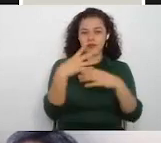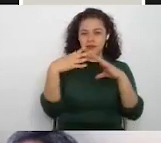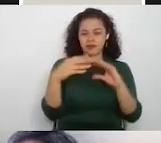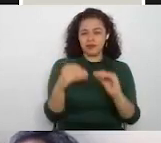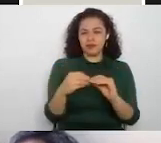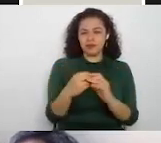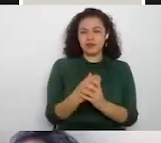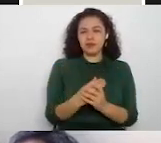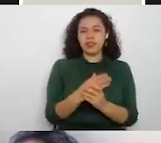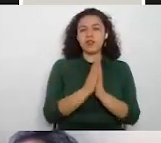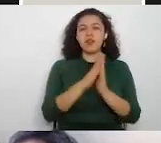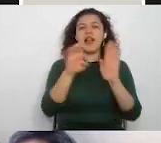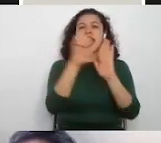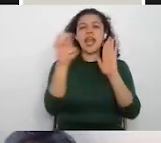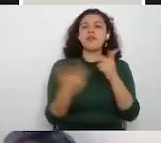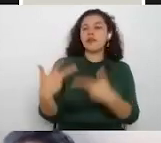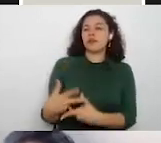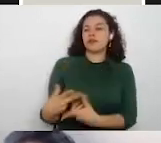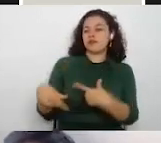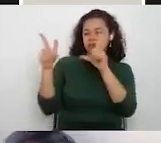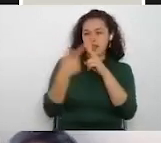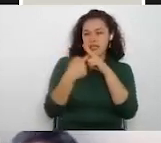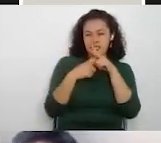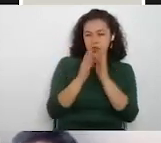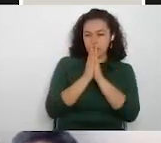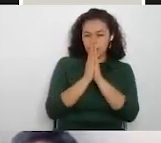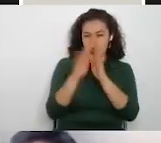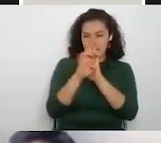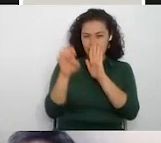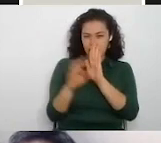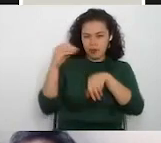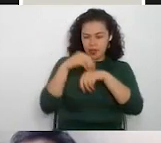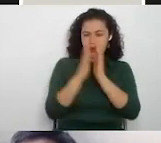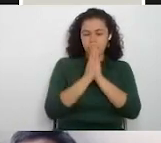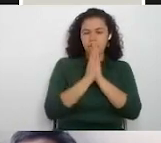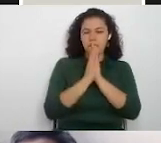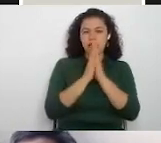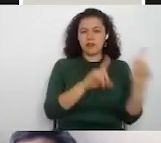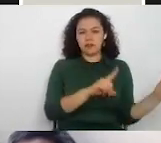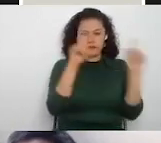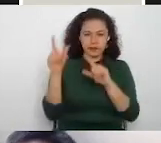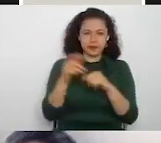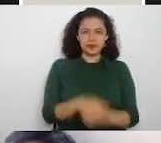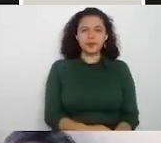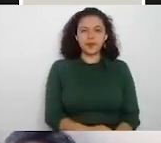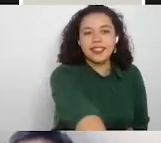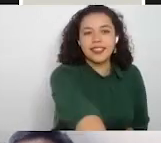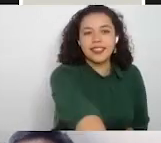Disculpa, ¿nos podría poner el ejemplo de la introducción? La diapositiva.